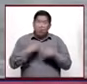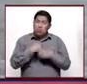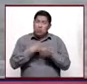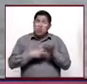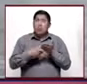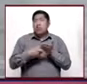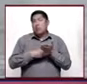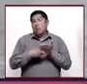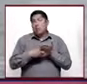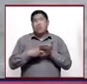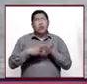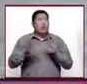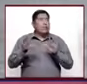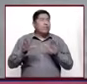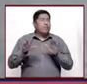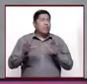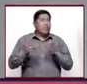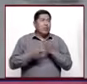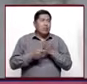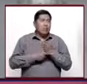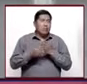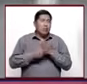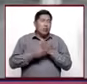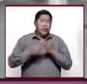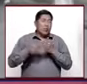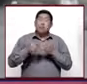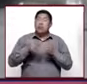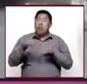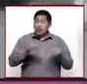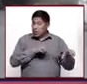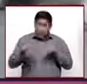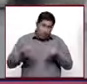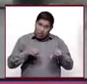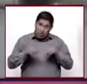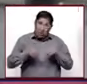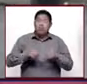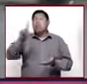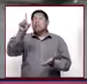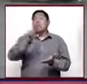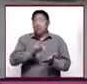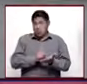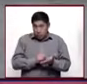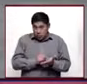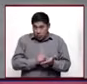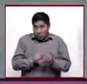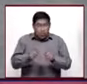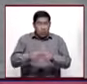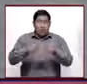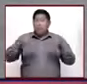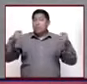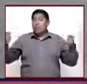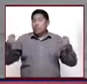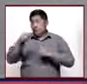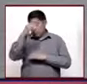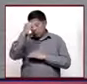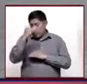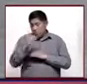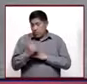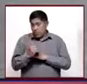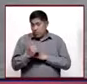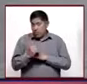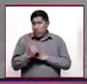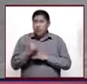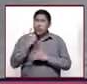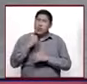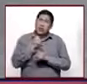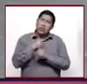La crisis que está atravesando la prensa escrita, la reducción en la impresión de sus ejemplares, es